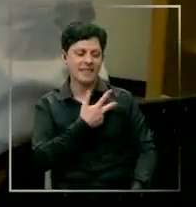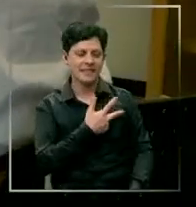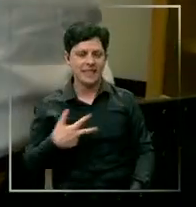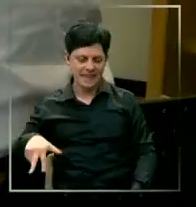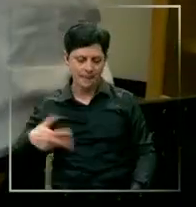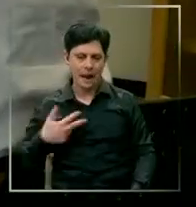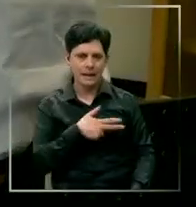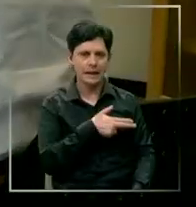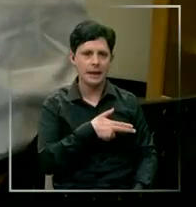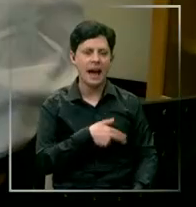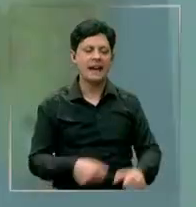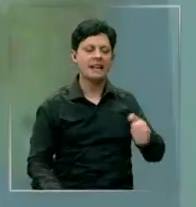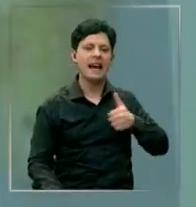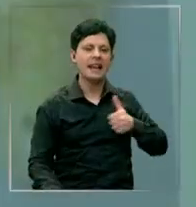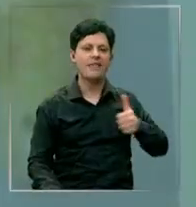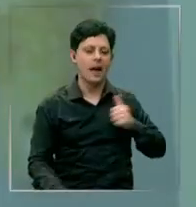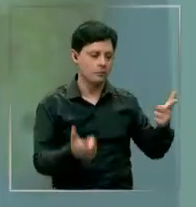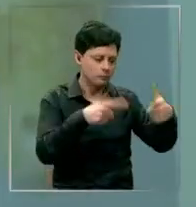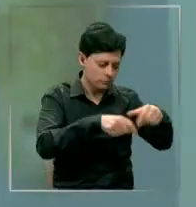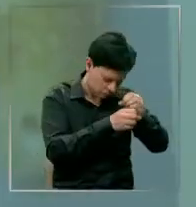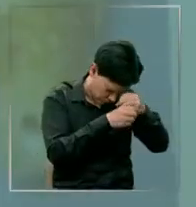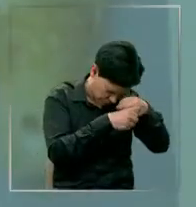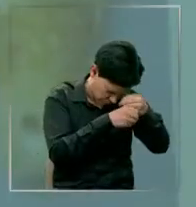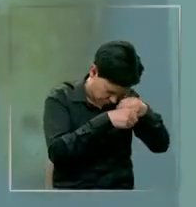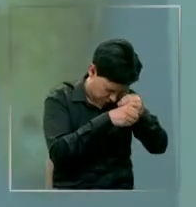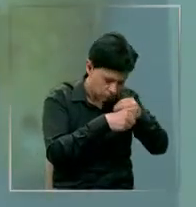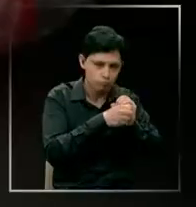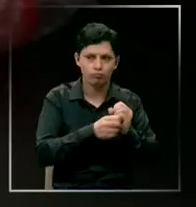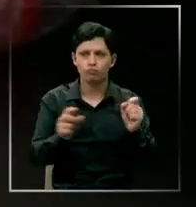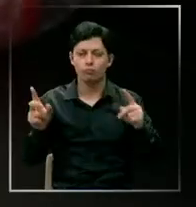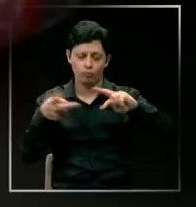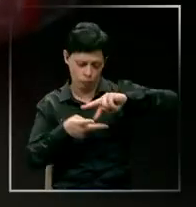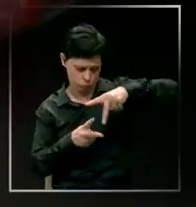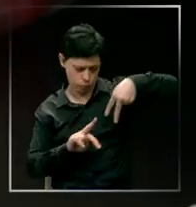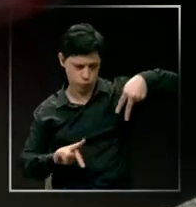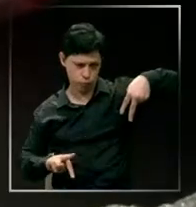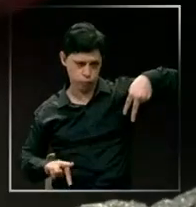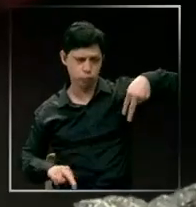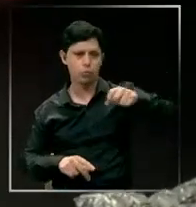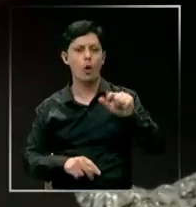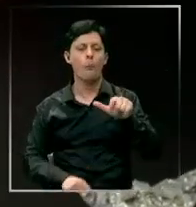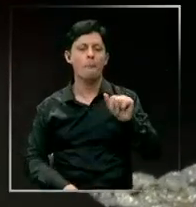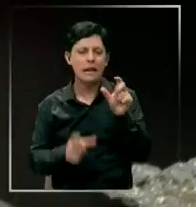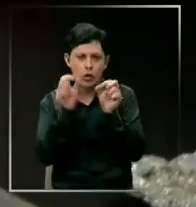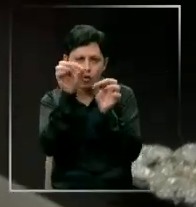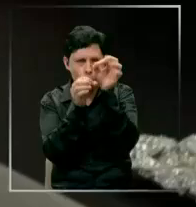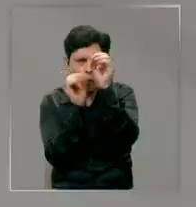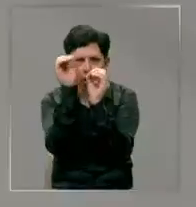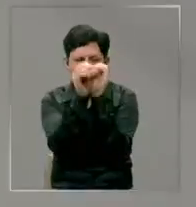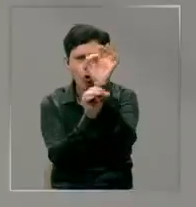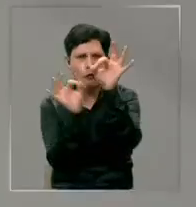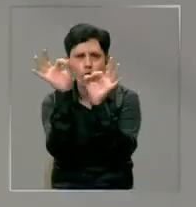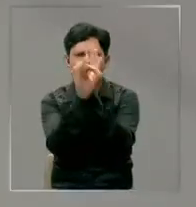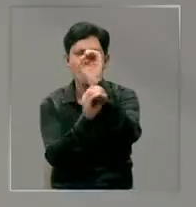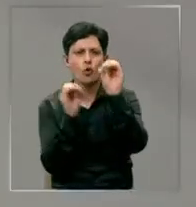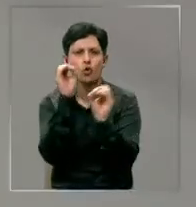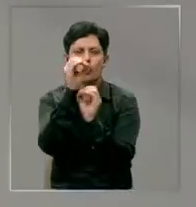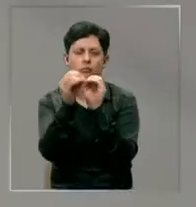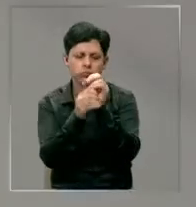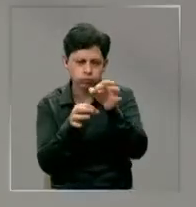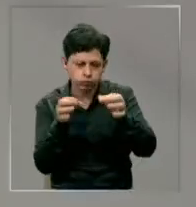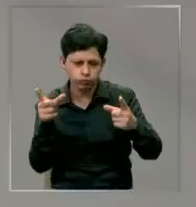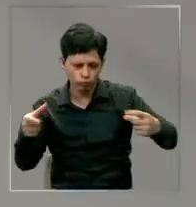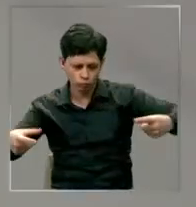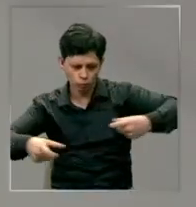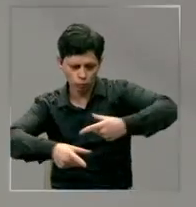y McMaster, en Canadá, a partir de diversos estudios genómicos, proteómicos y microbiológicos, ya está listo. Los